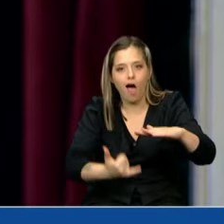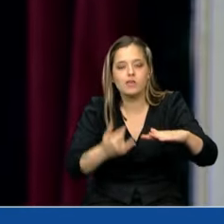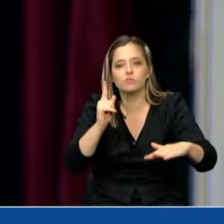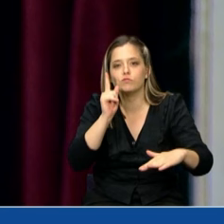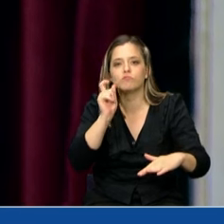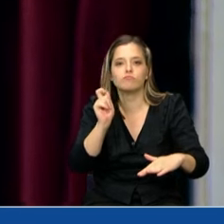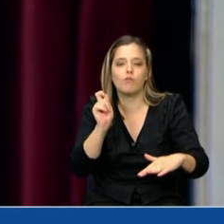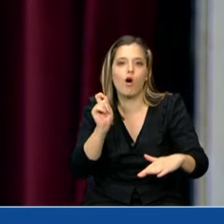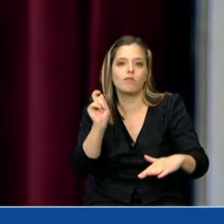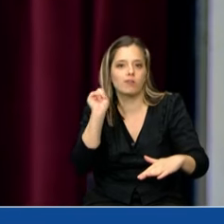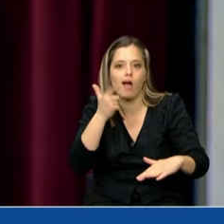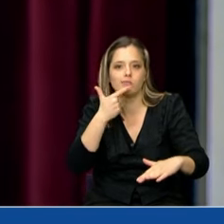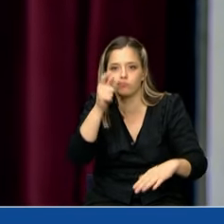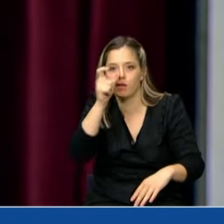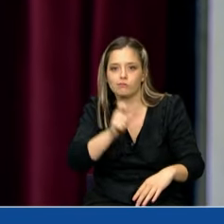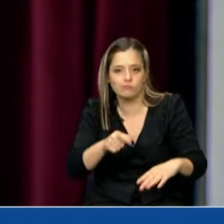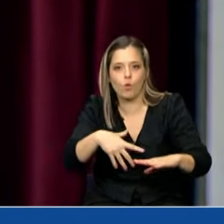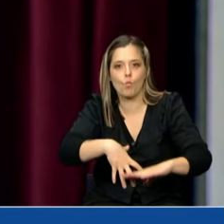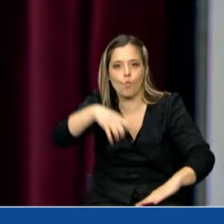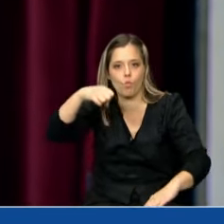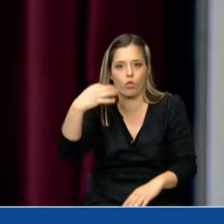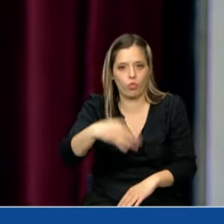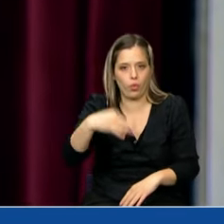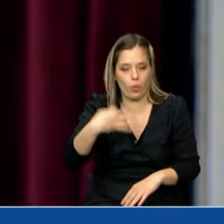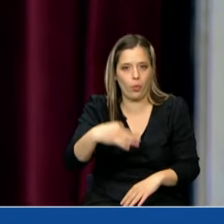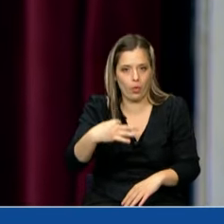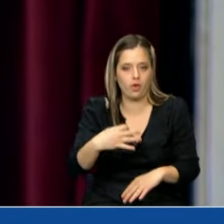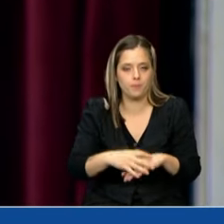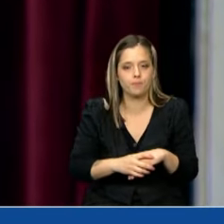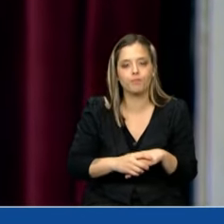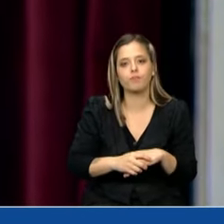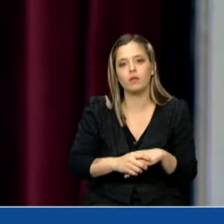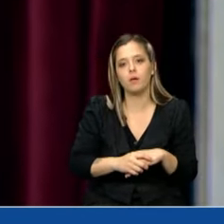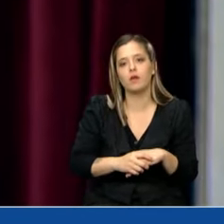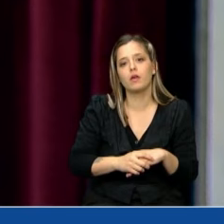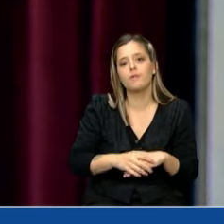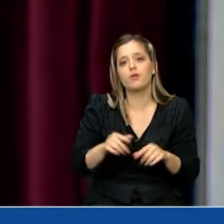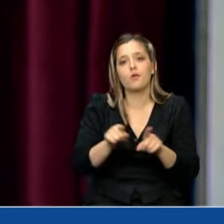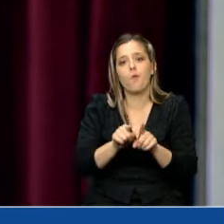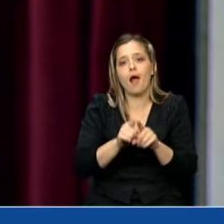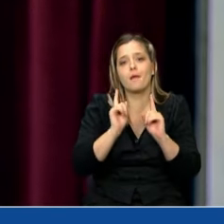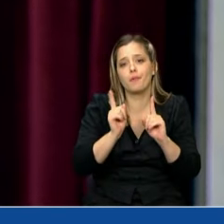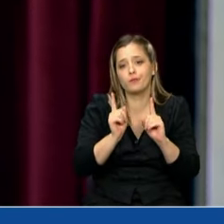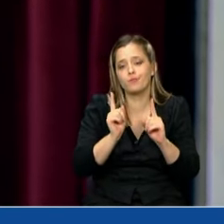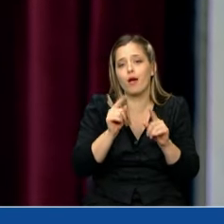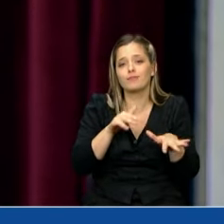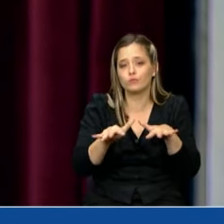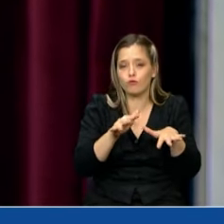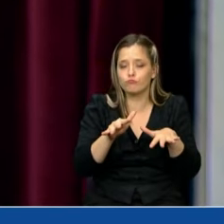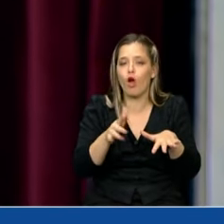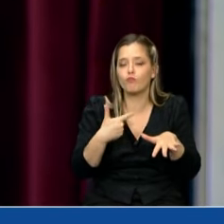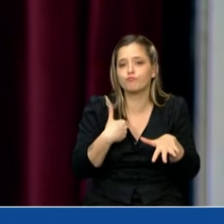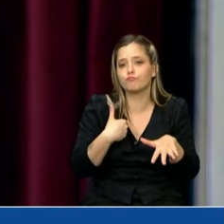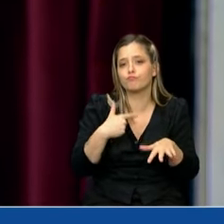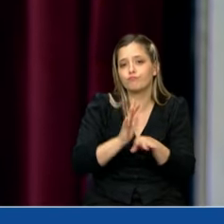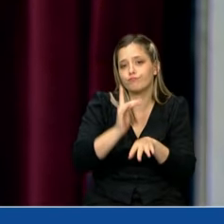crecimiento desarrollo en todo el país viendo esto no porque uno sea un visionario ni mucho menos sino por tener la